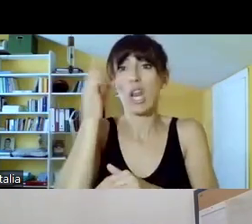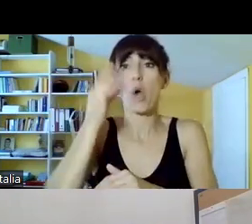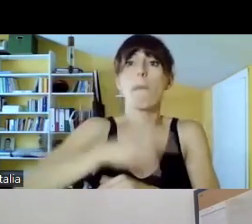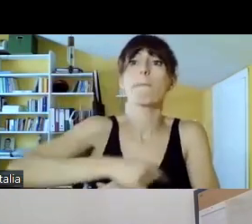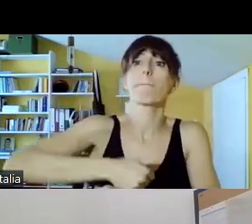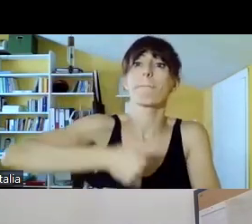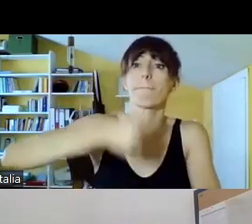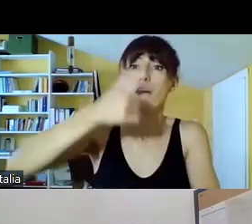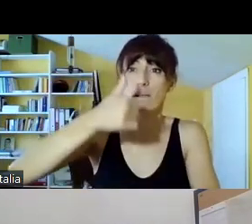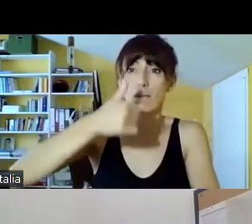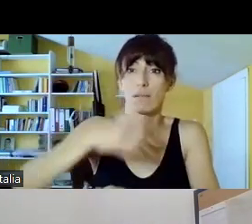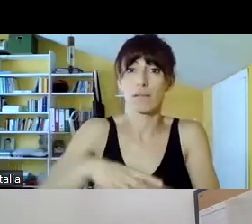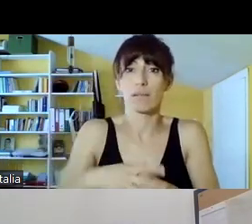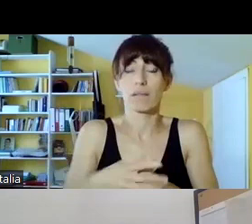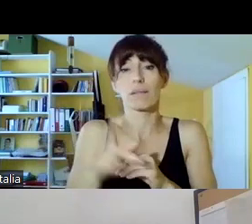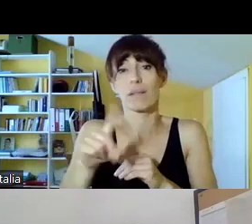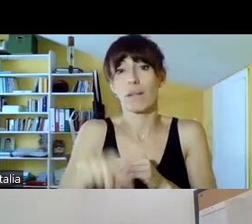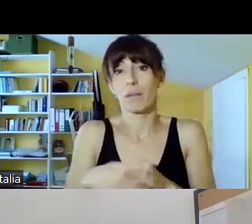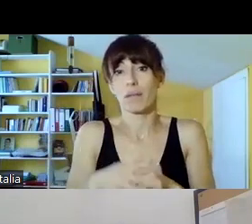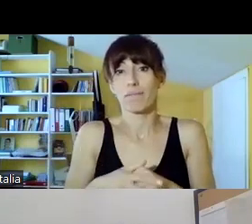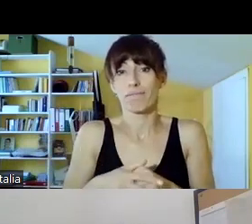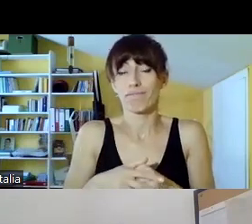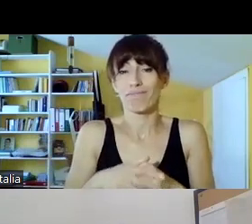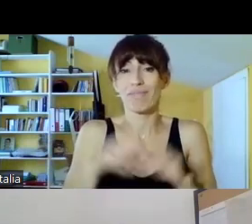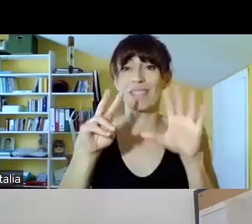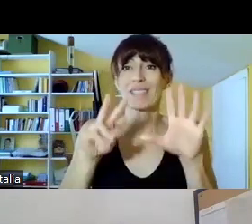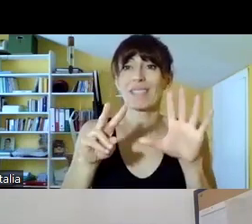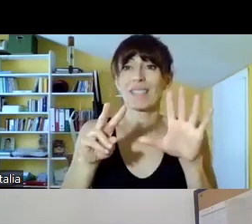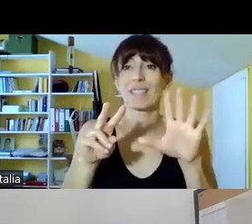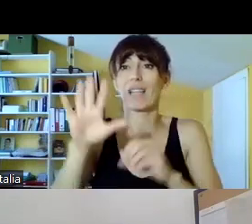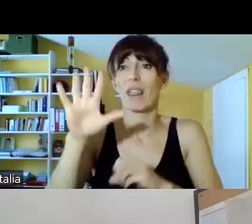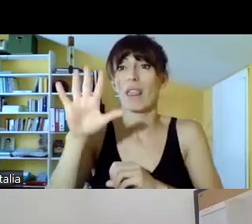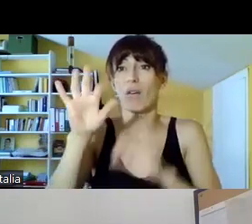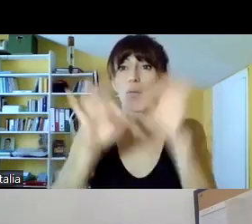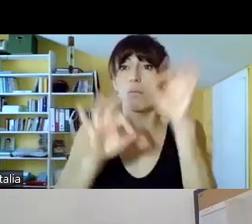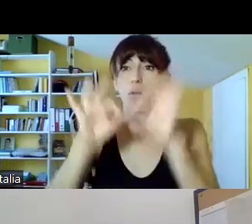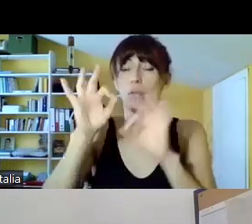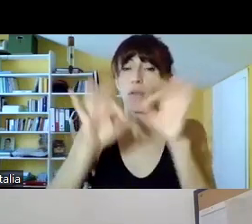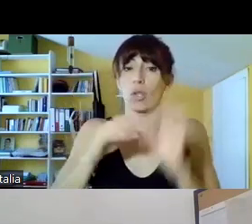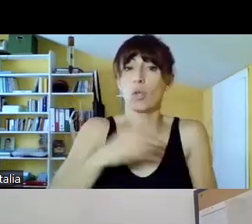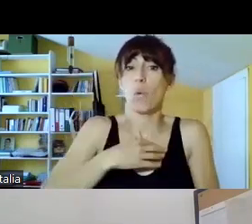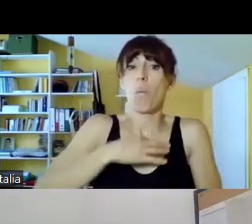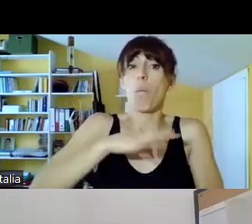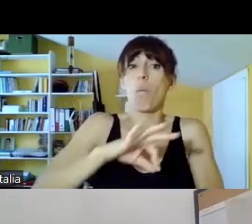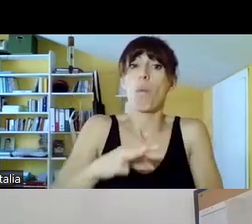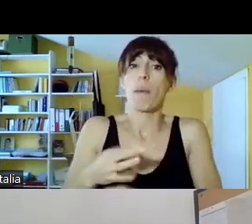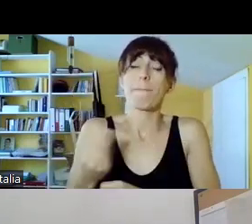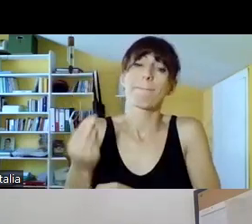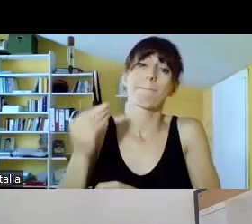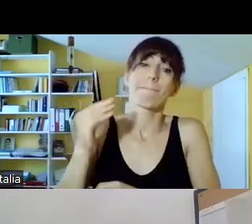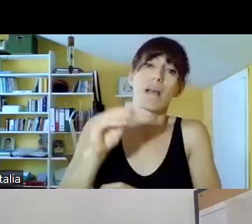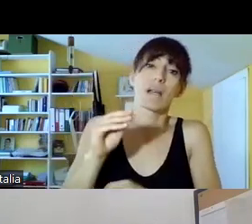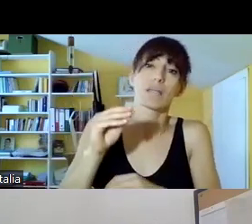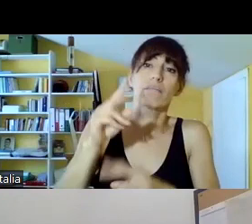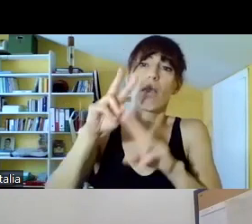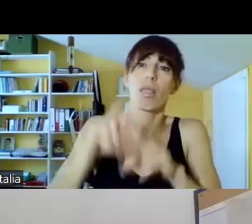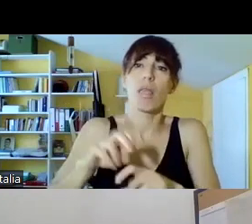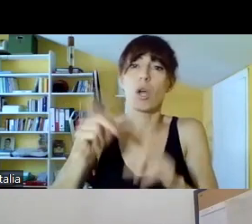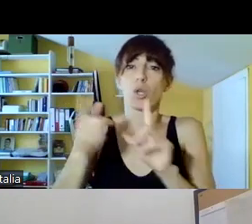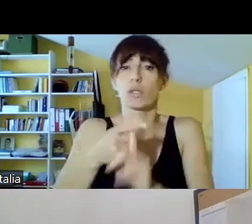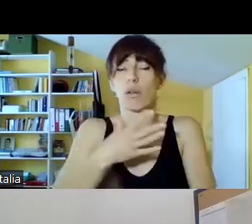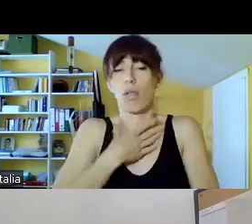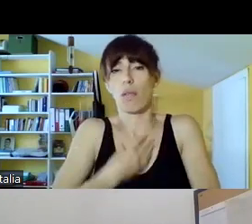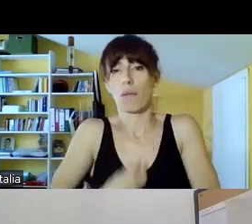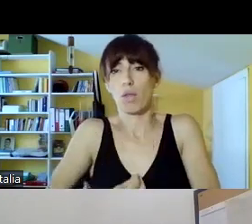y se ve que es un 75% más probable que se diagnostique de depresión a una mujer con